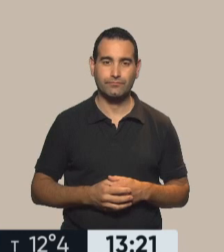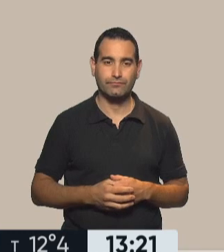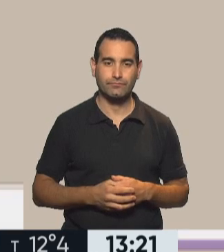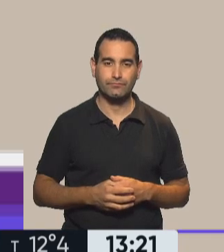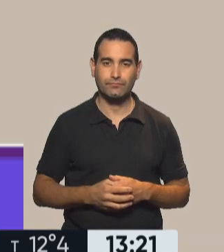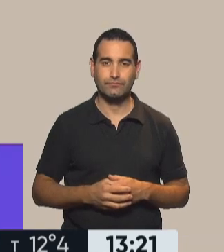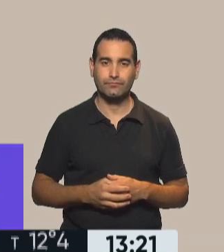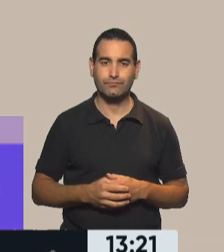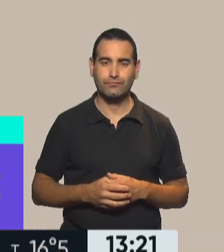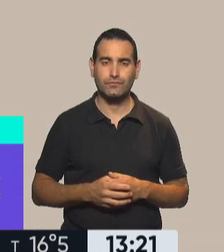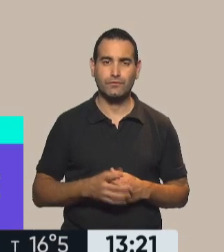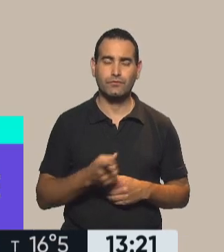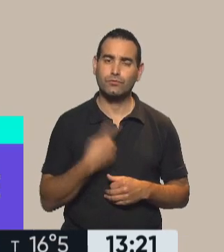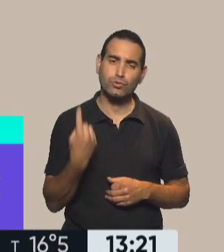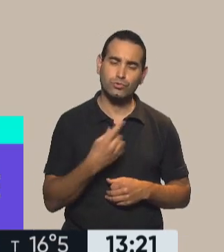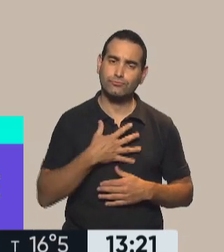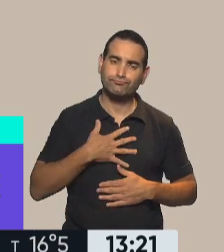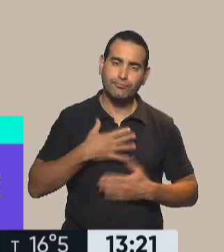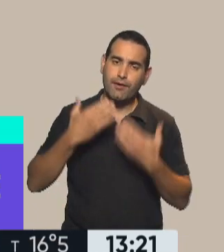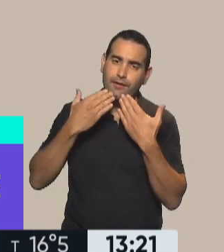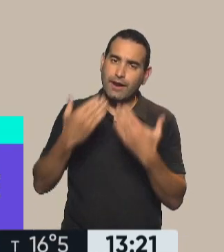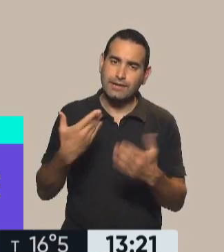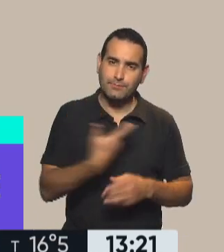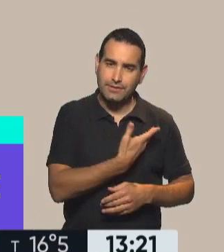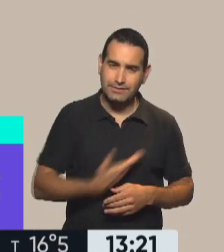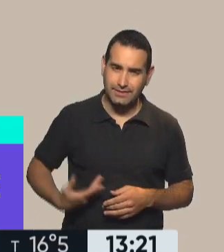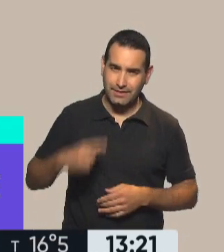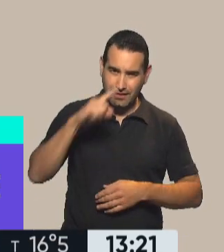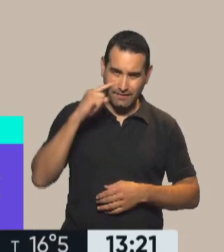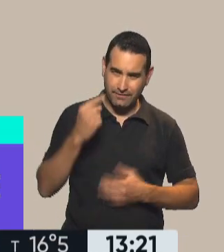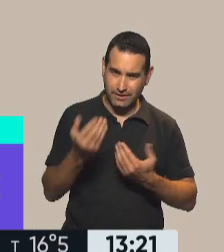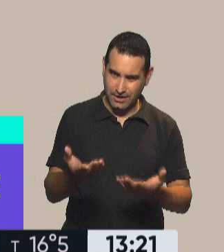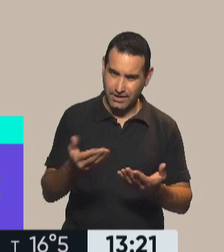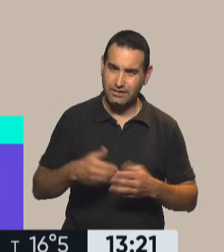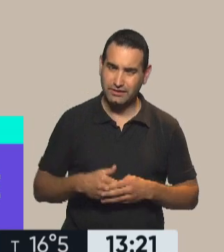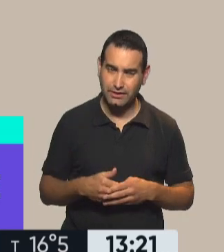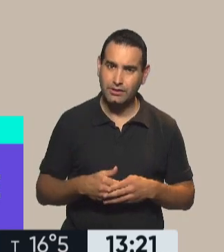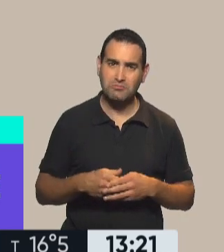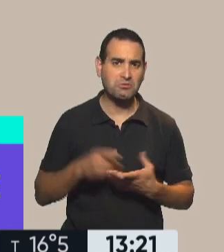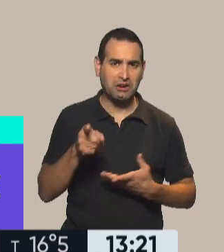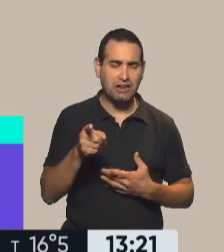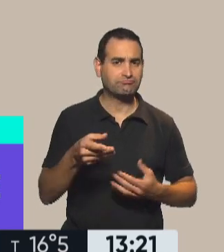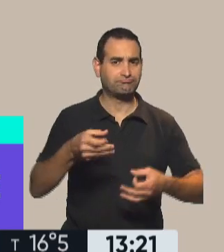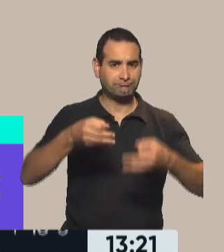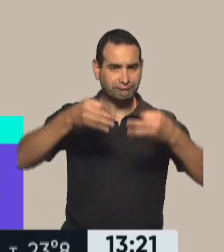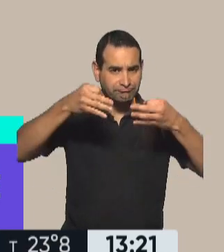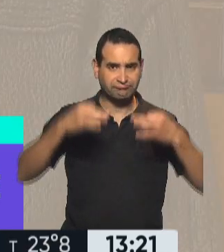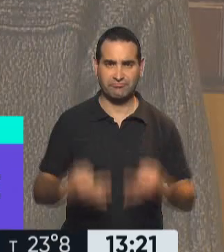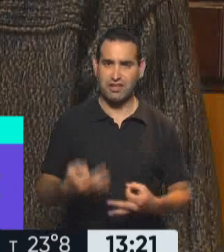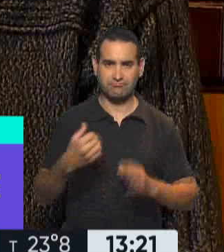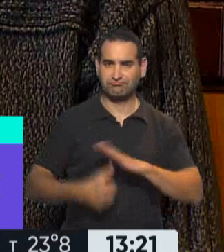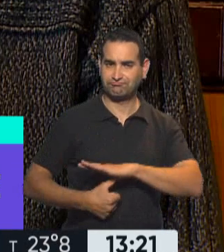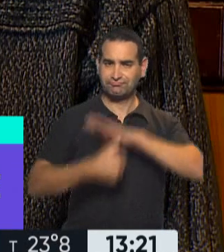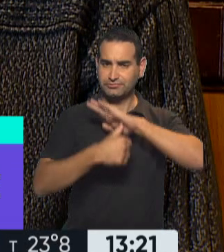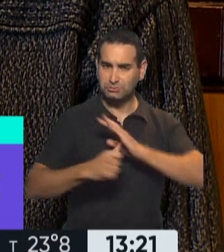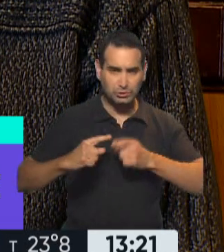Estamos con mucha gratitud hacia el presidente Alberto Fernández, porque ha actuado como un verdadero líder